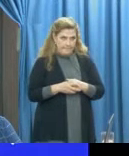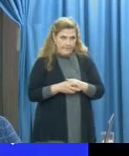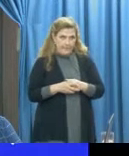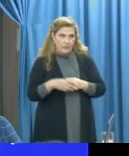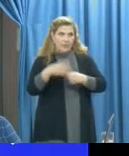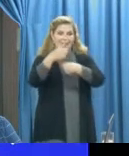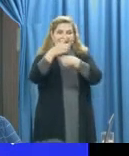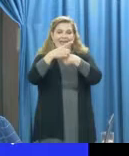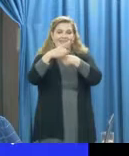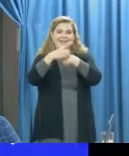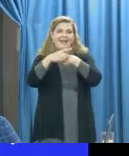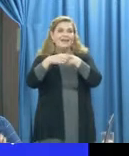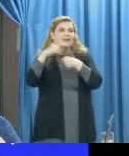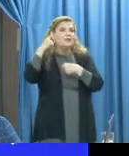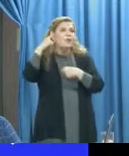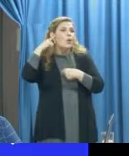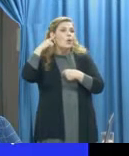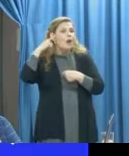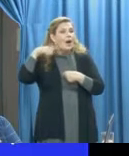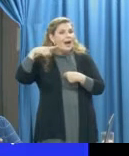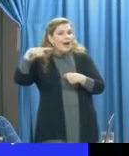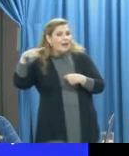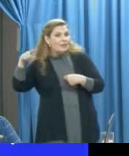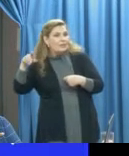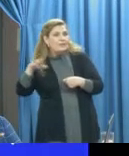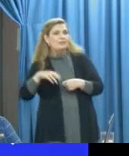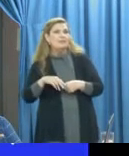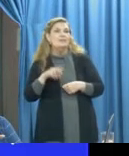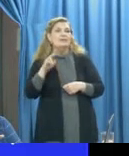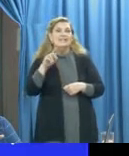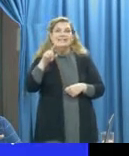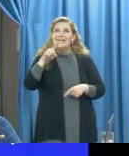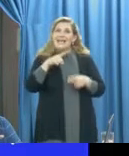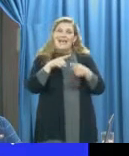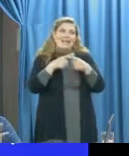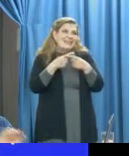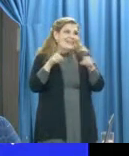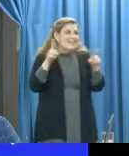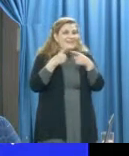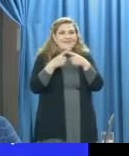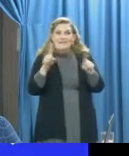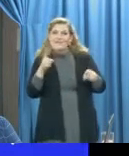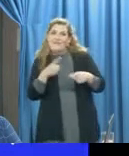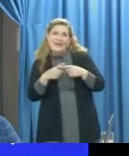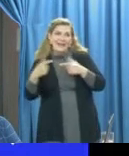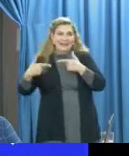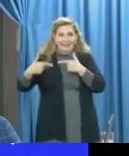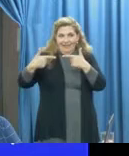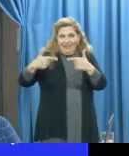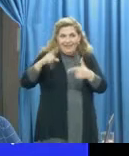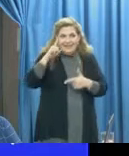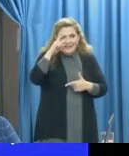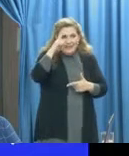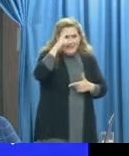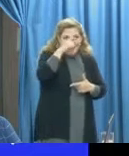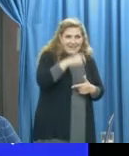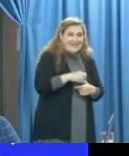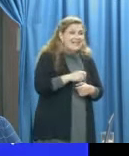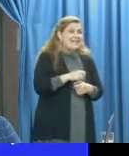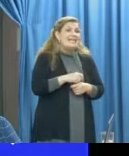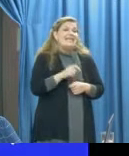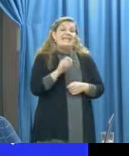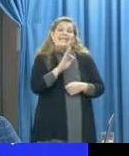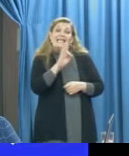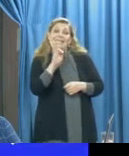Entonces, el daño auditivo muestra una considerable heterogeneidad genética, difícil y en ocasiones imposible